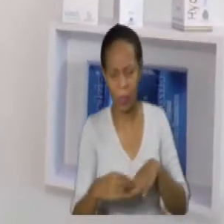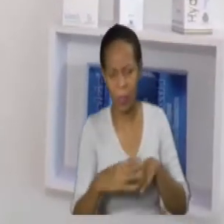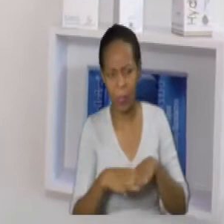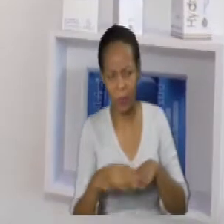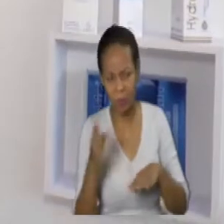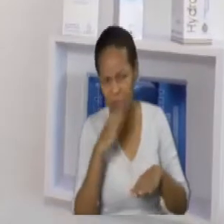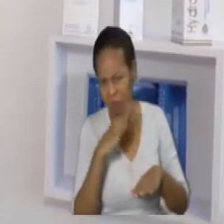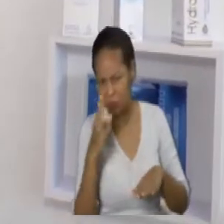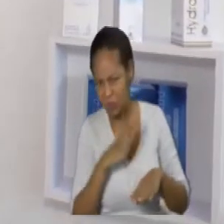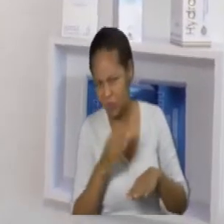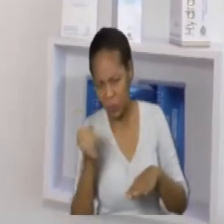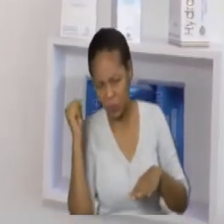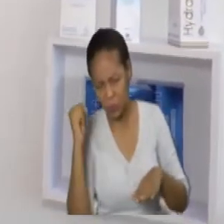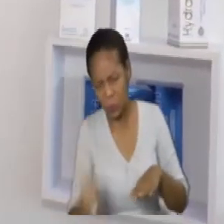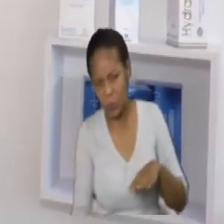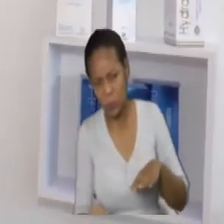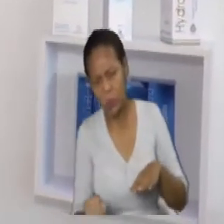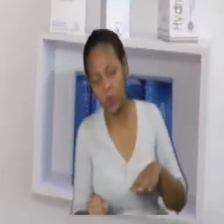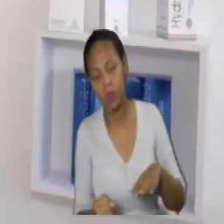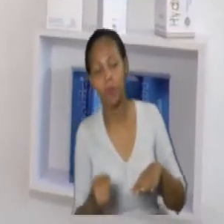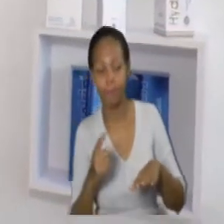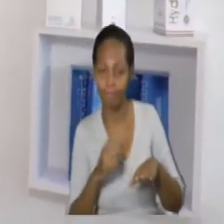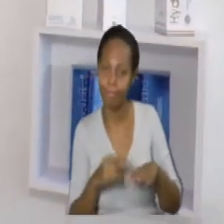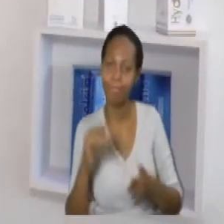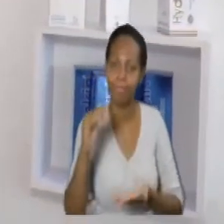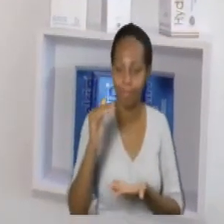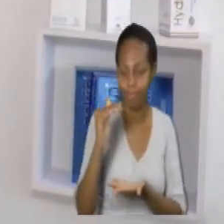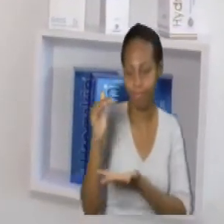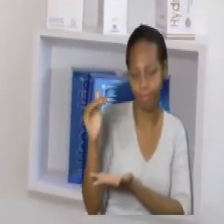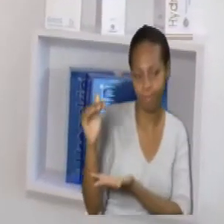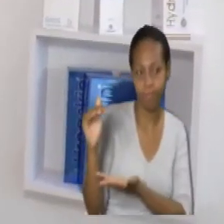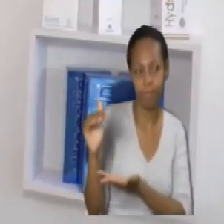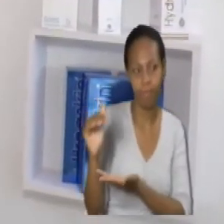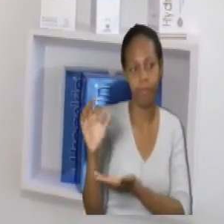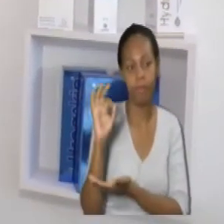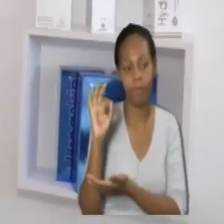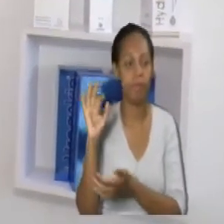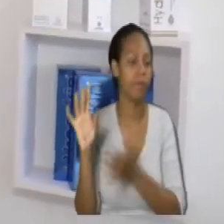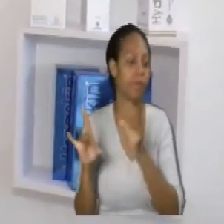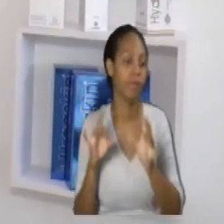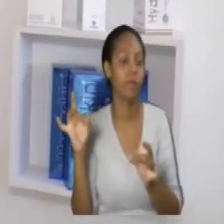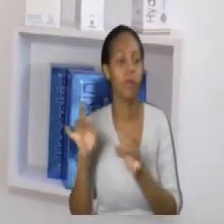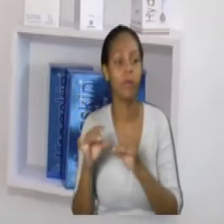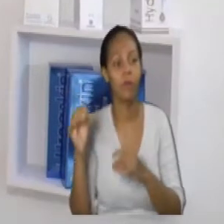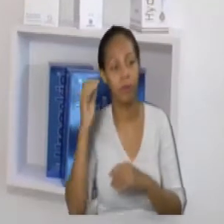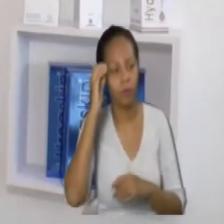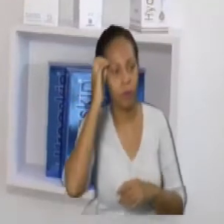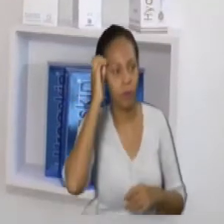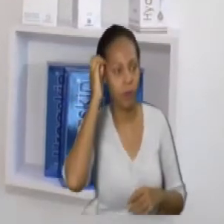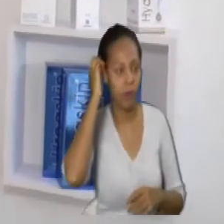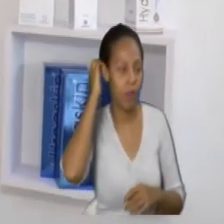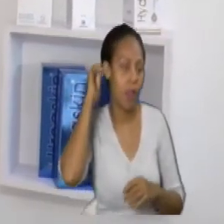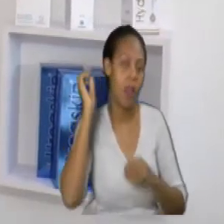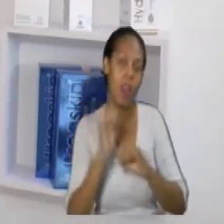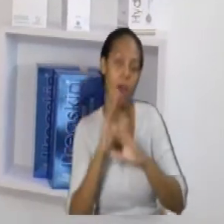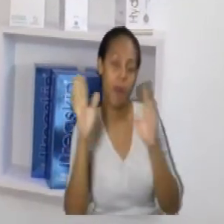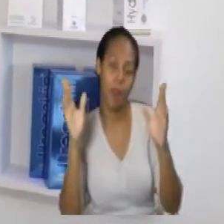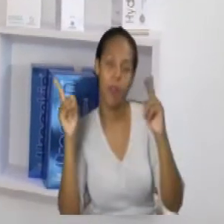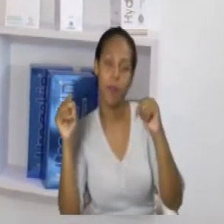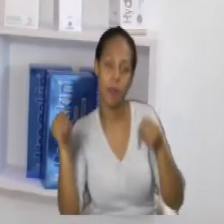pies fuerte. Le ofrecemos este Ultraset, que se aplica mañana y noche en los